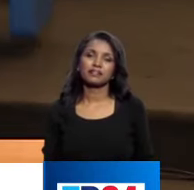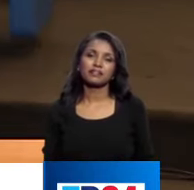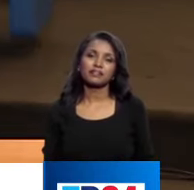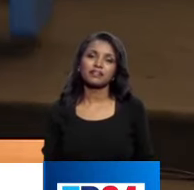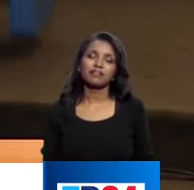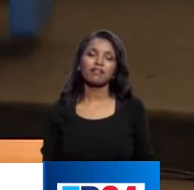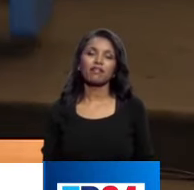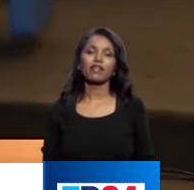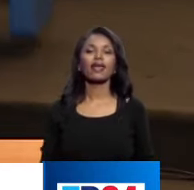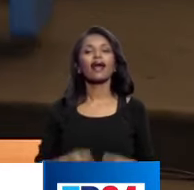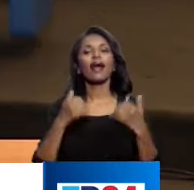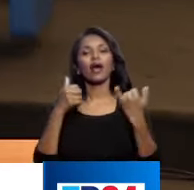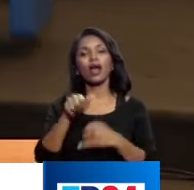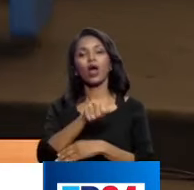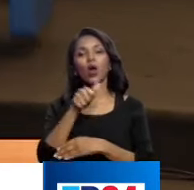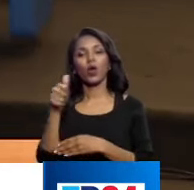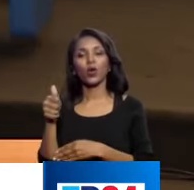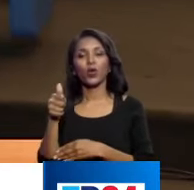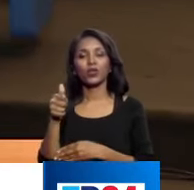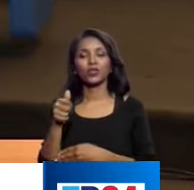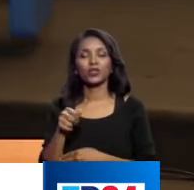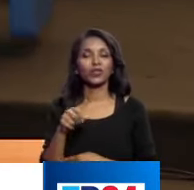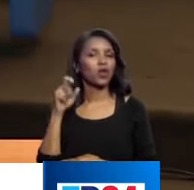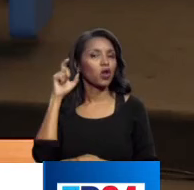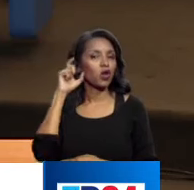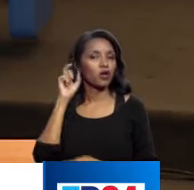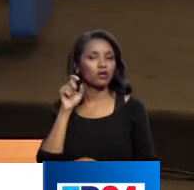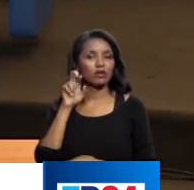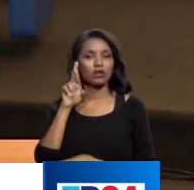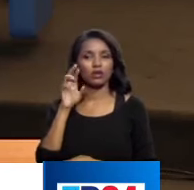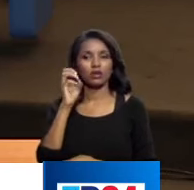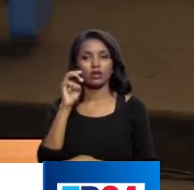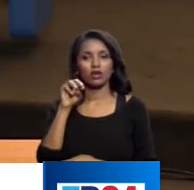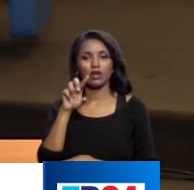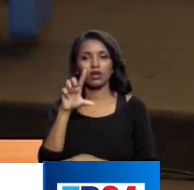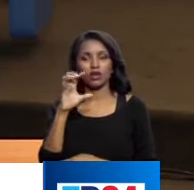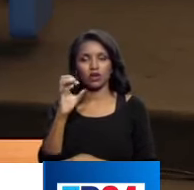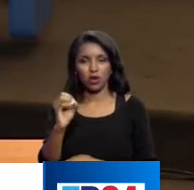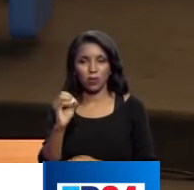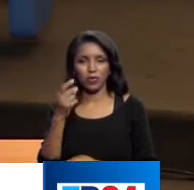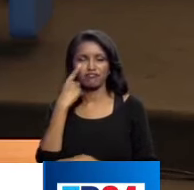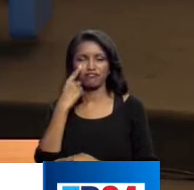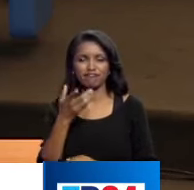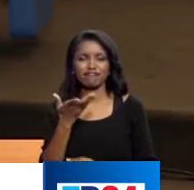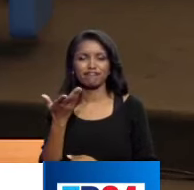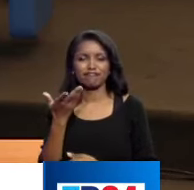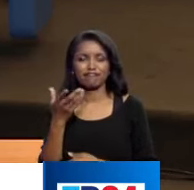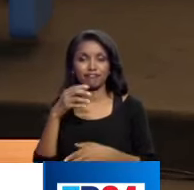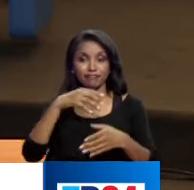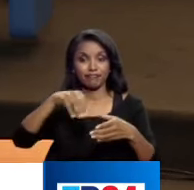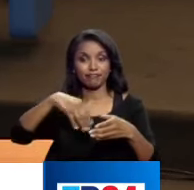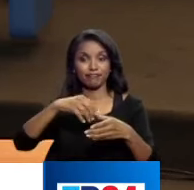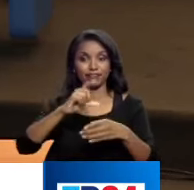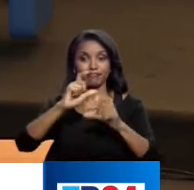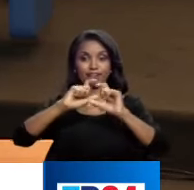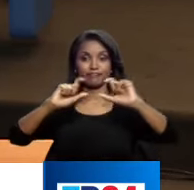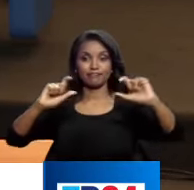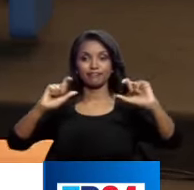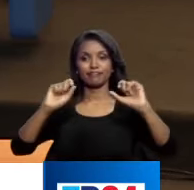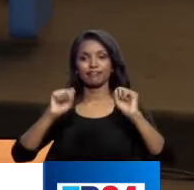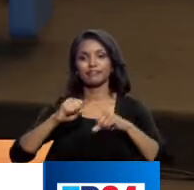Bien, es el turno ahora del candidato Rómulo Rux. Vamos a escoger su pregunta al